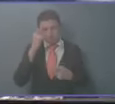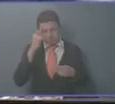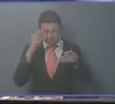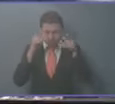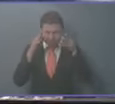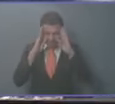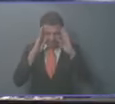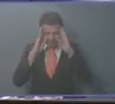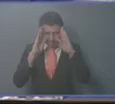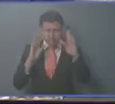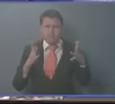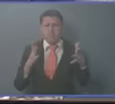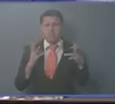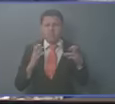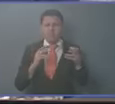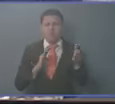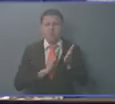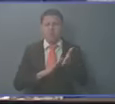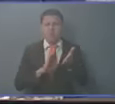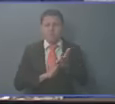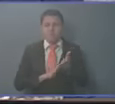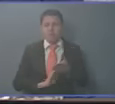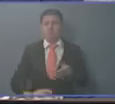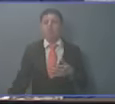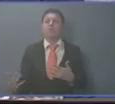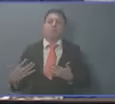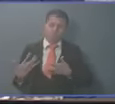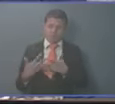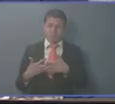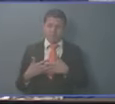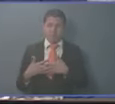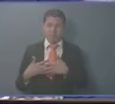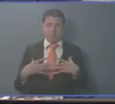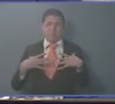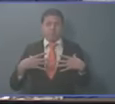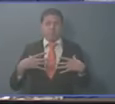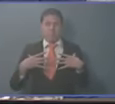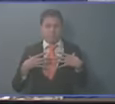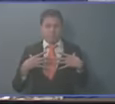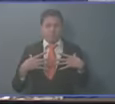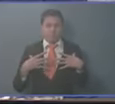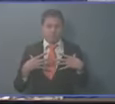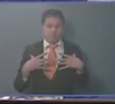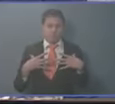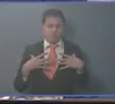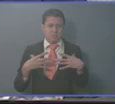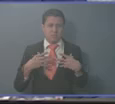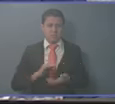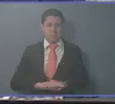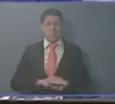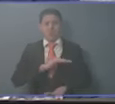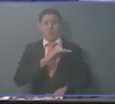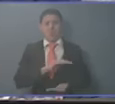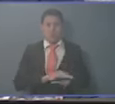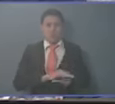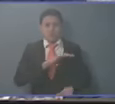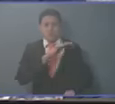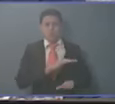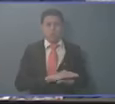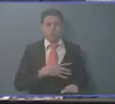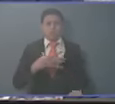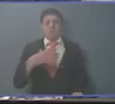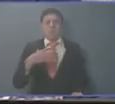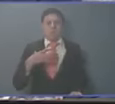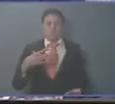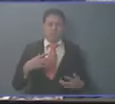esto. Los ventiladores mecánicos, bombas de infusión continua, monitoreos